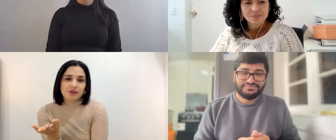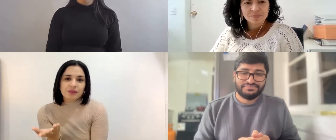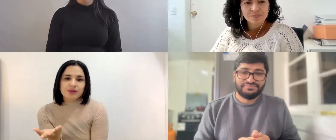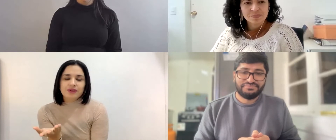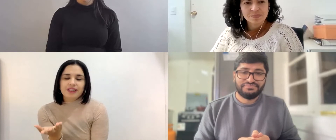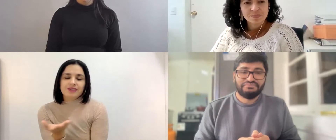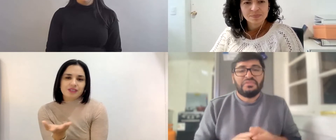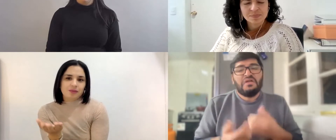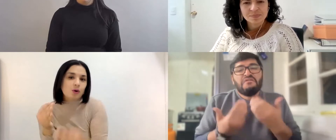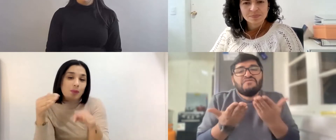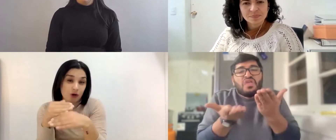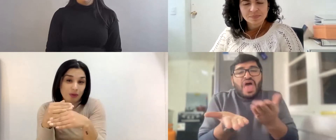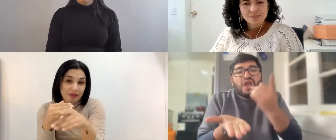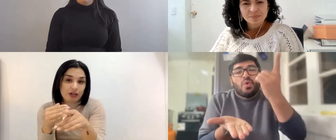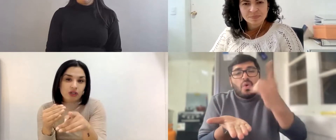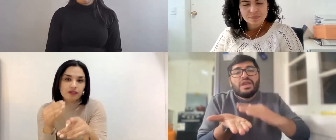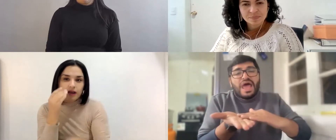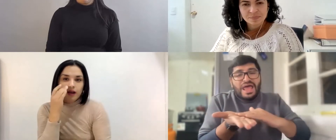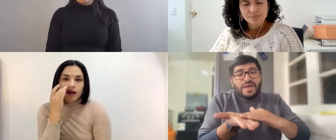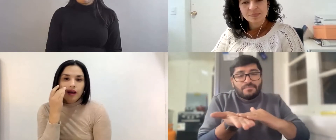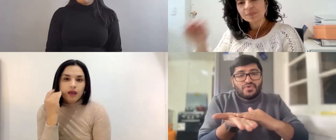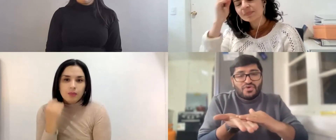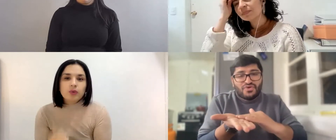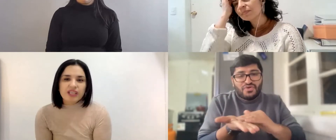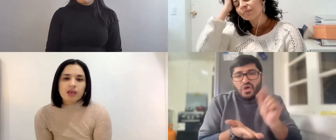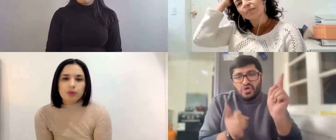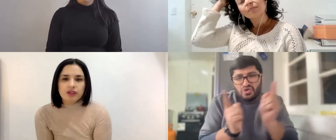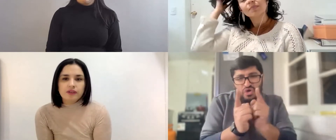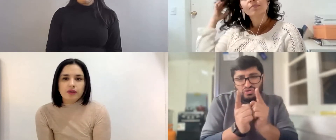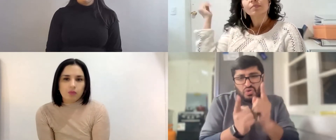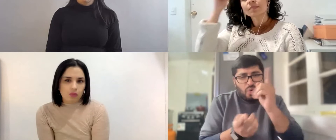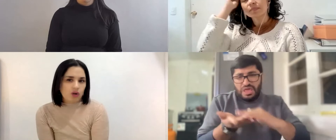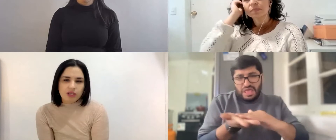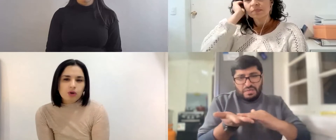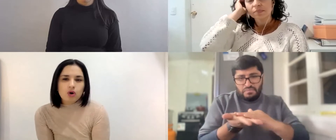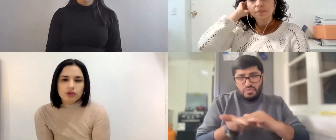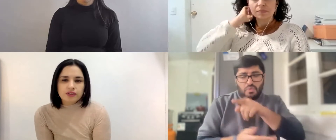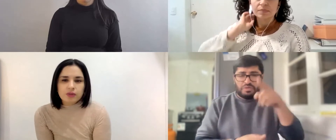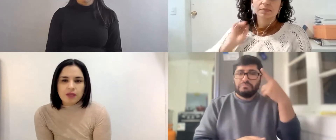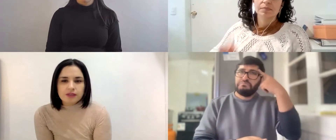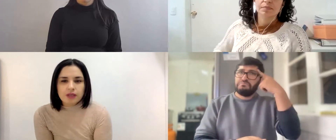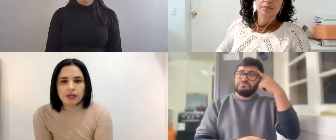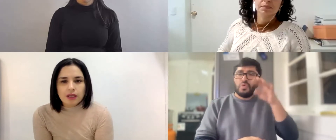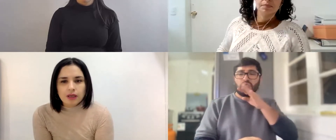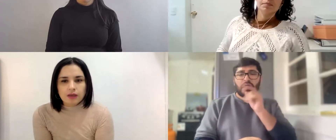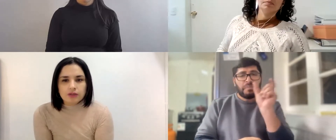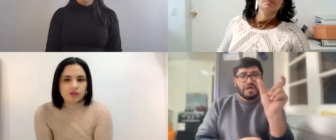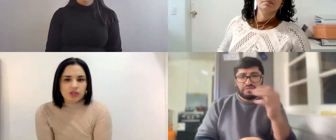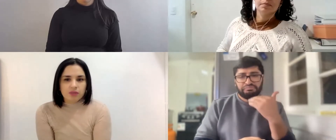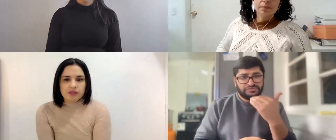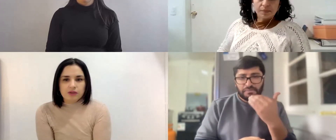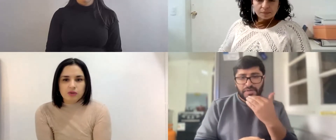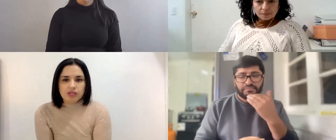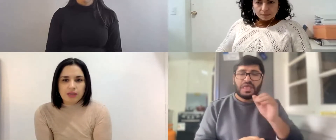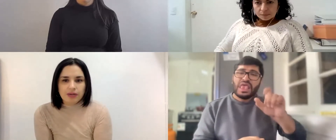dice, por ejemplo, no sé, pues como para complementar lo que dice, un ejemplo corto, dice Tomás. Si